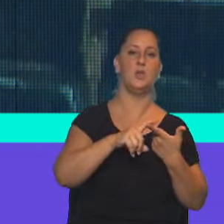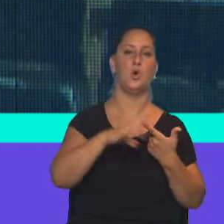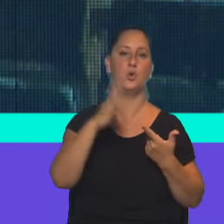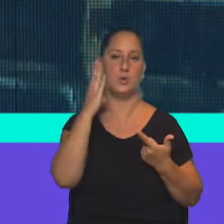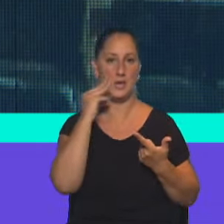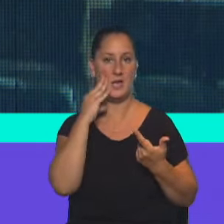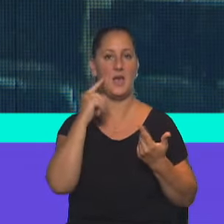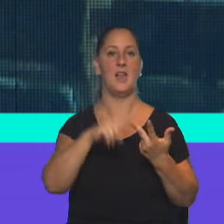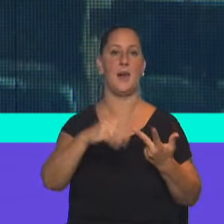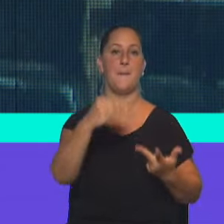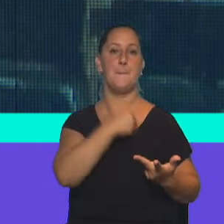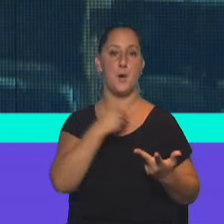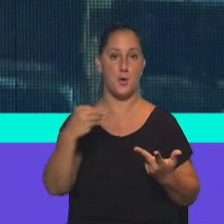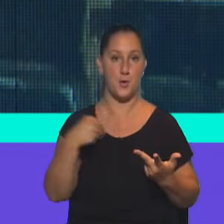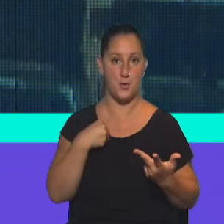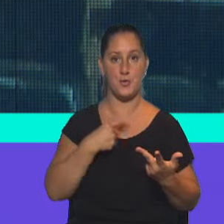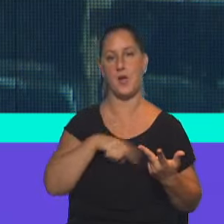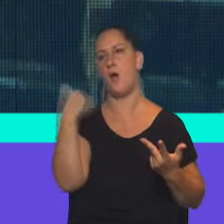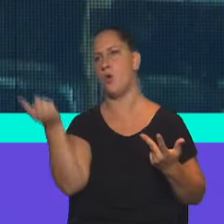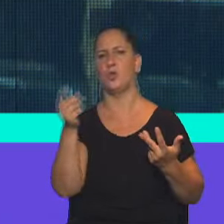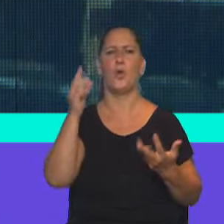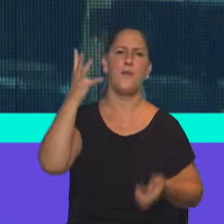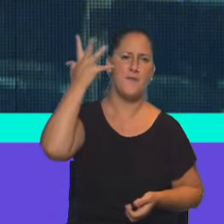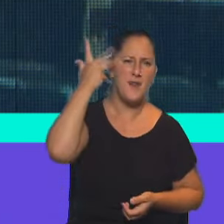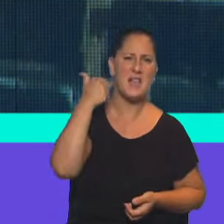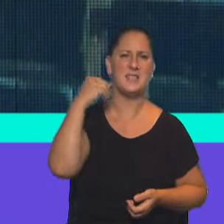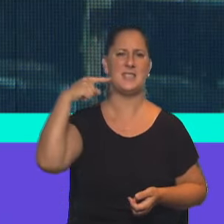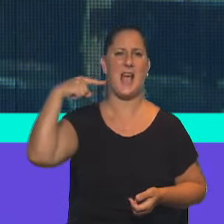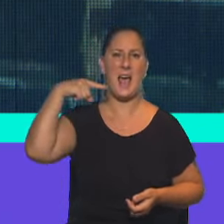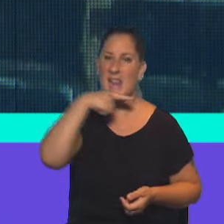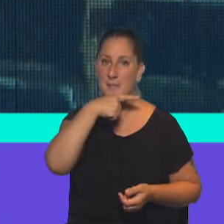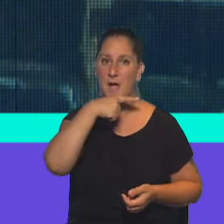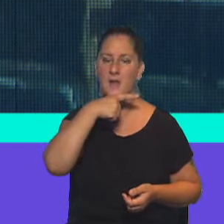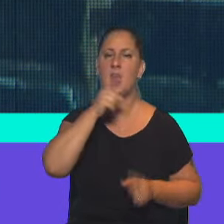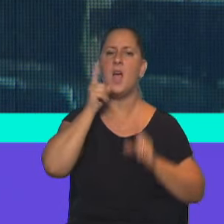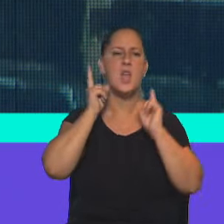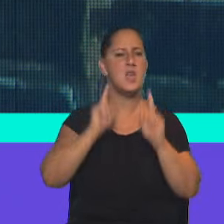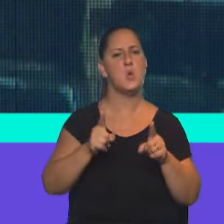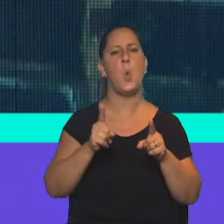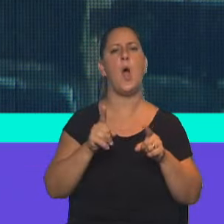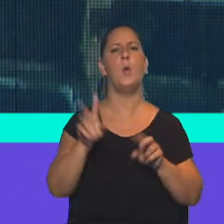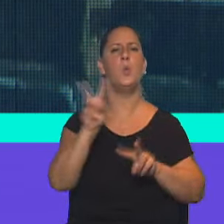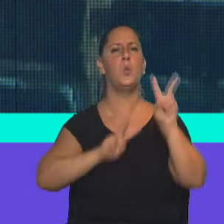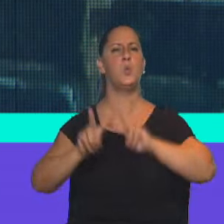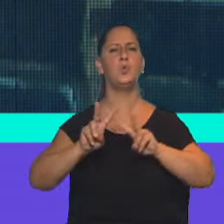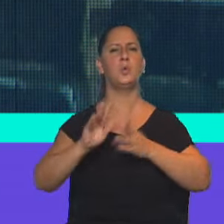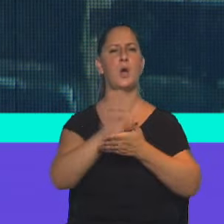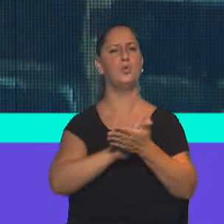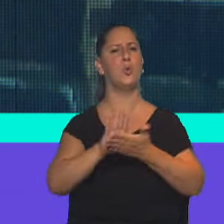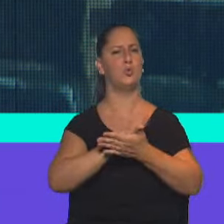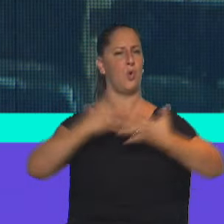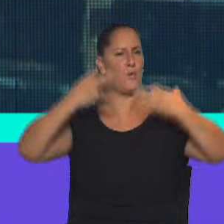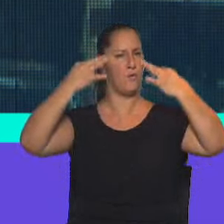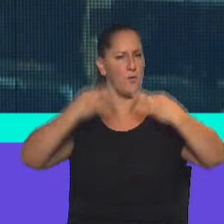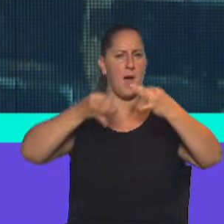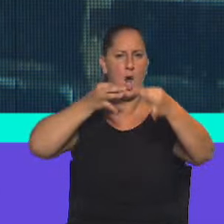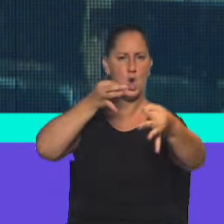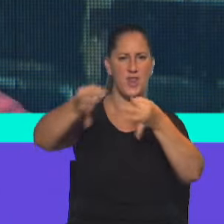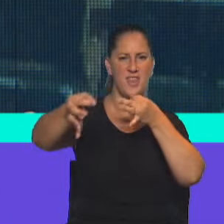por ejemplo y del otro países como francia y alemania que siguen apostando a la vía diplomática y de hecho ni siquiera